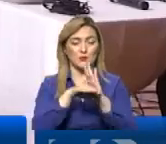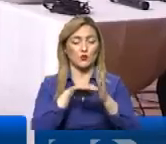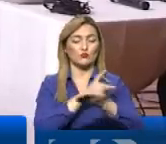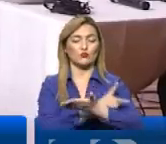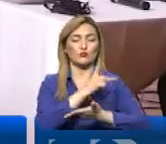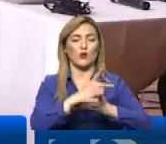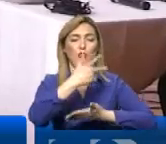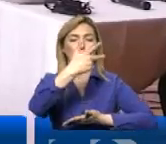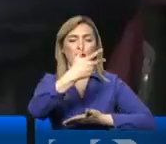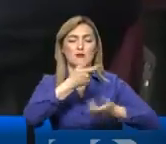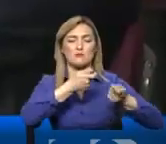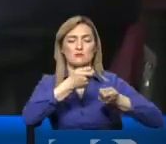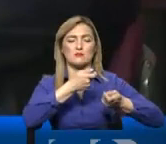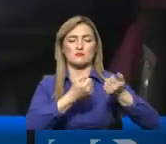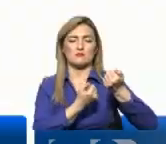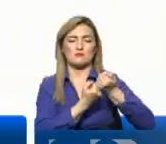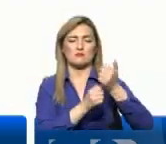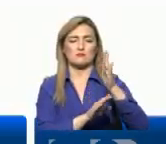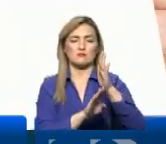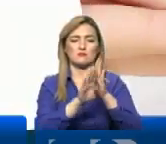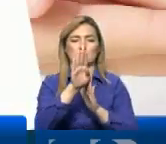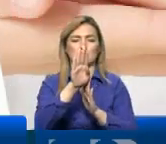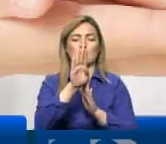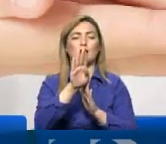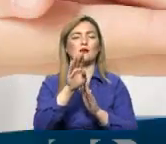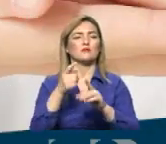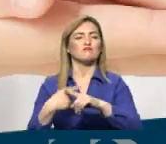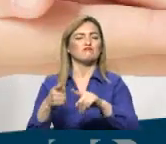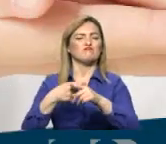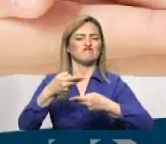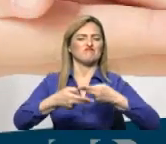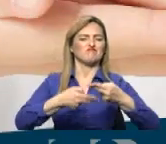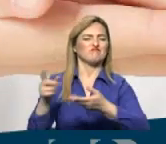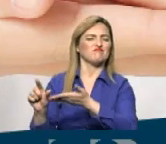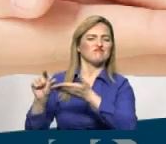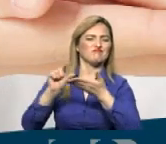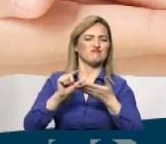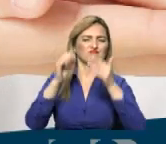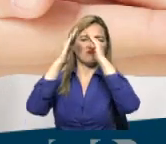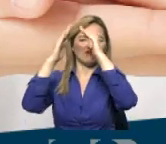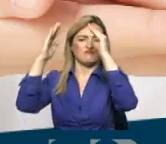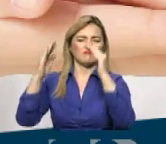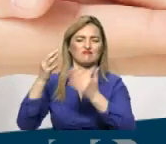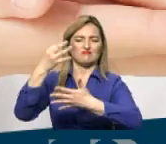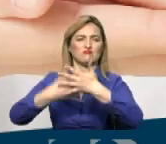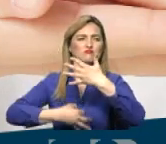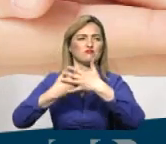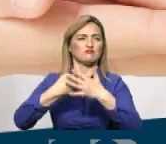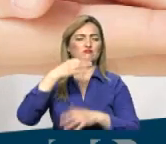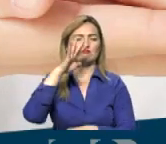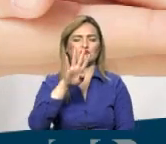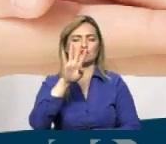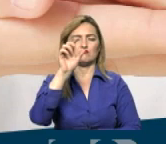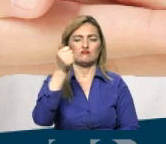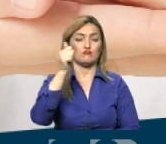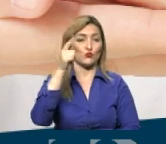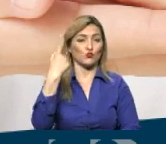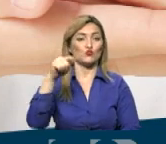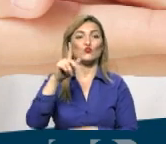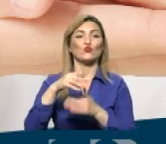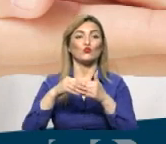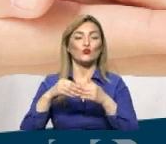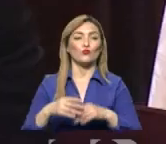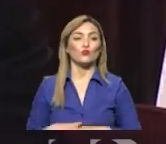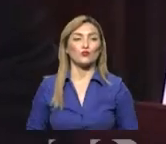operaciones de financiamiento para fomentar el desarrollo de MIPYMES y créditos para vivienda, por un total de 410 millones